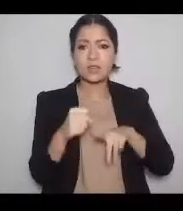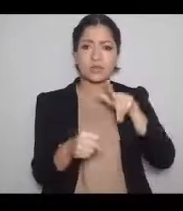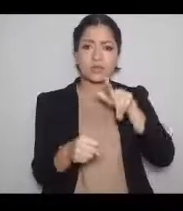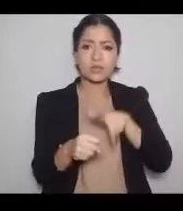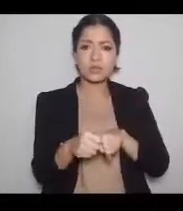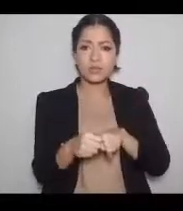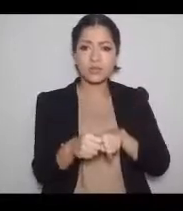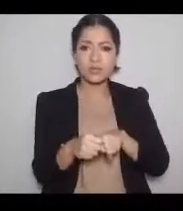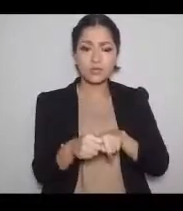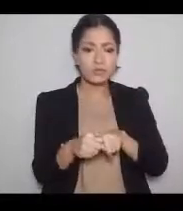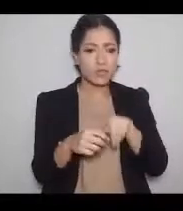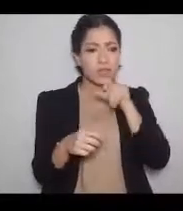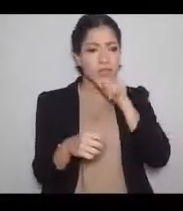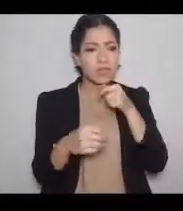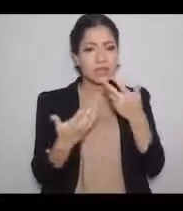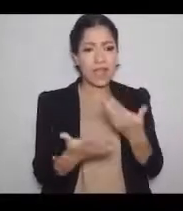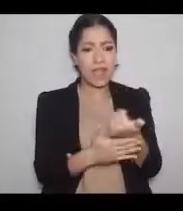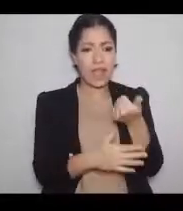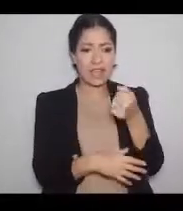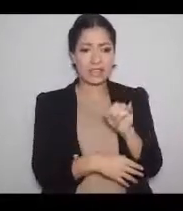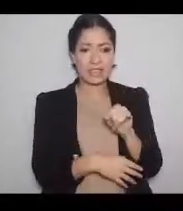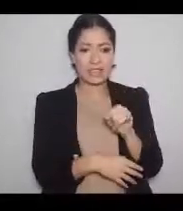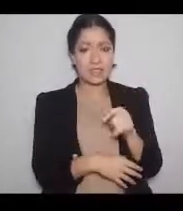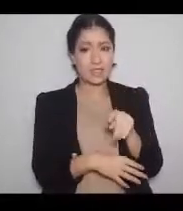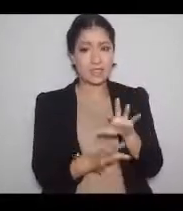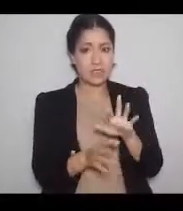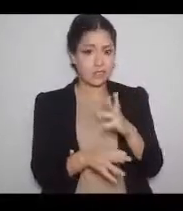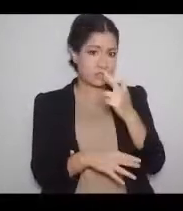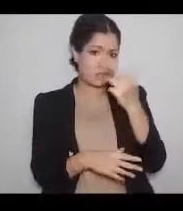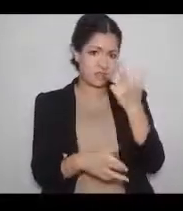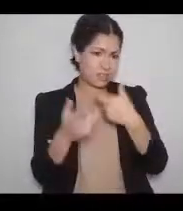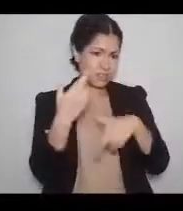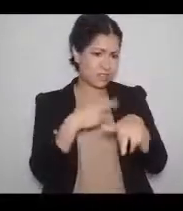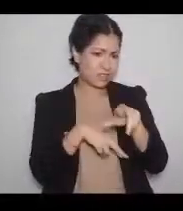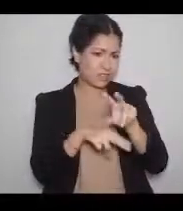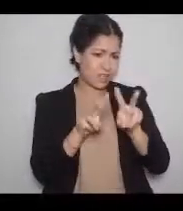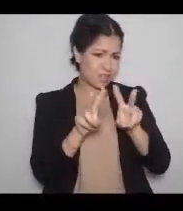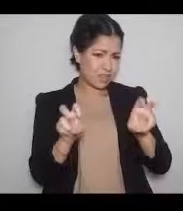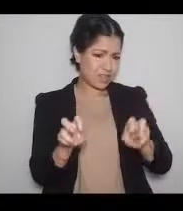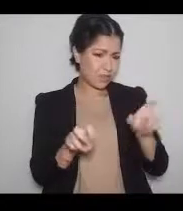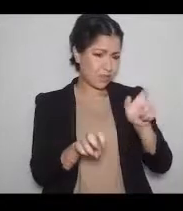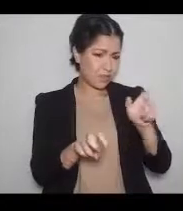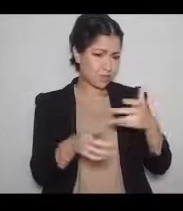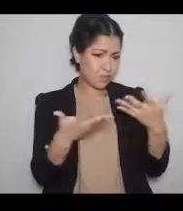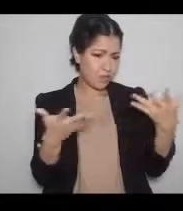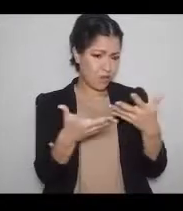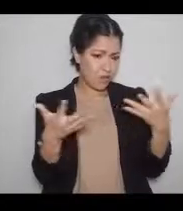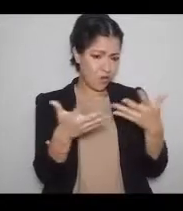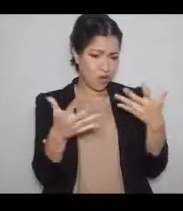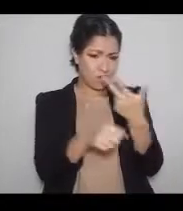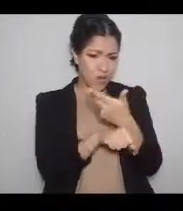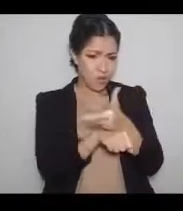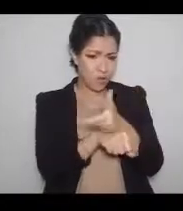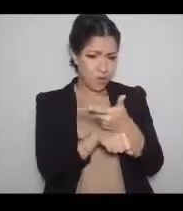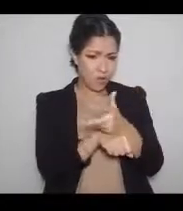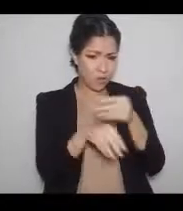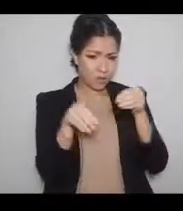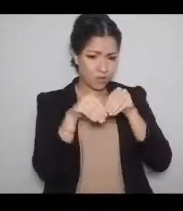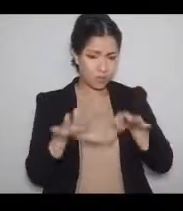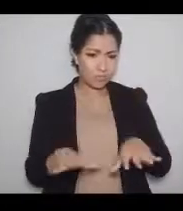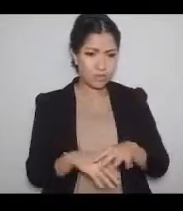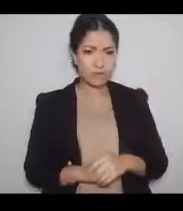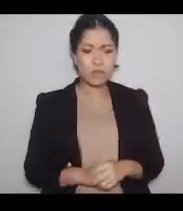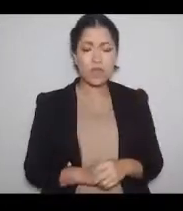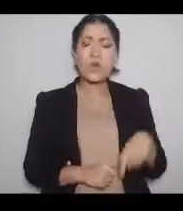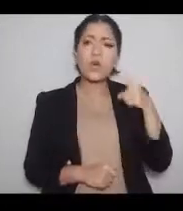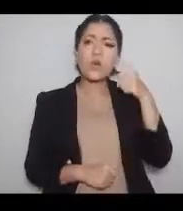de tu comercial. ¿Quieres que vuelva al tema? Sí. ¿De veras? Por favor. Un cuerpo se mueve atraído